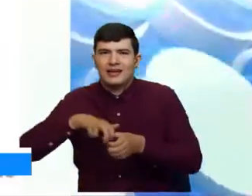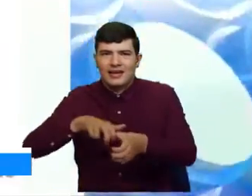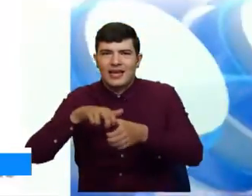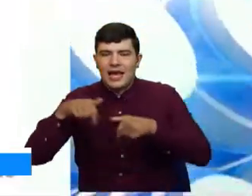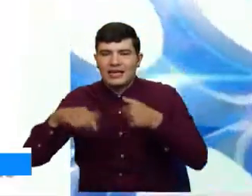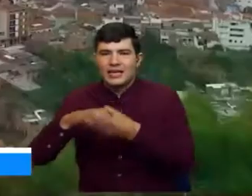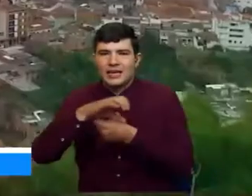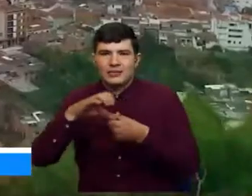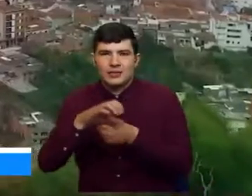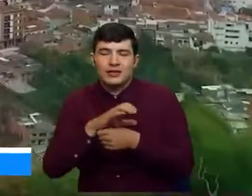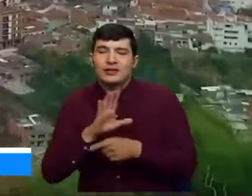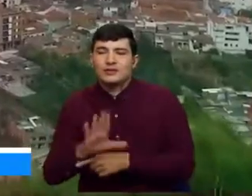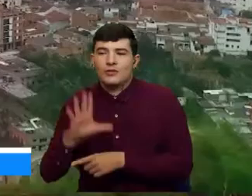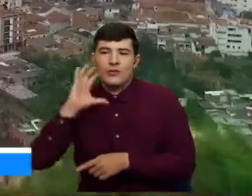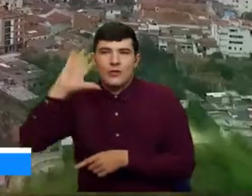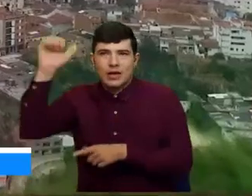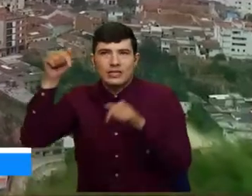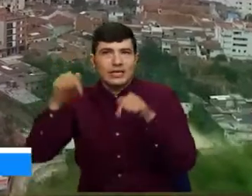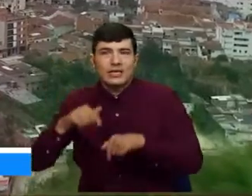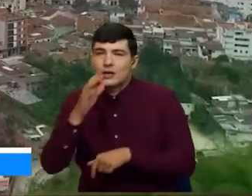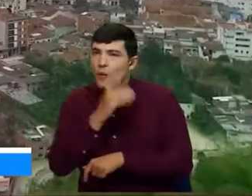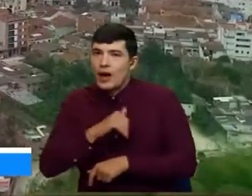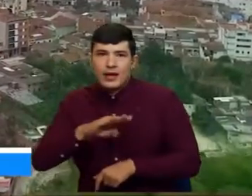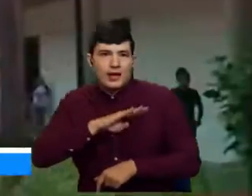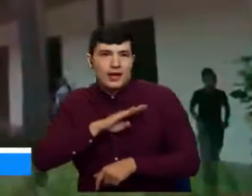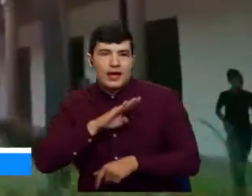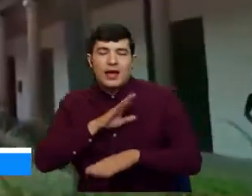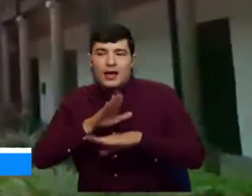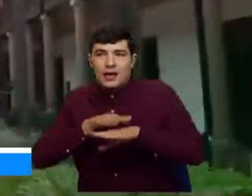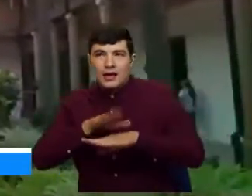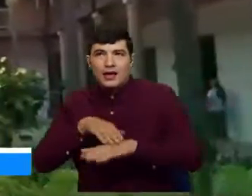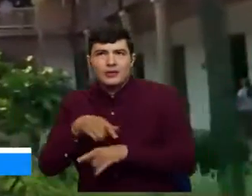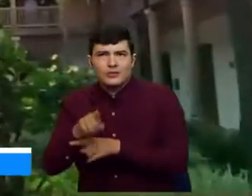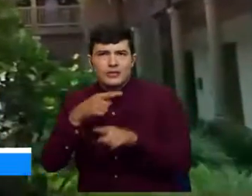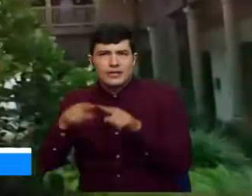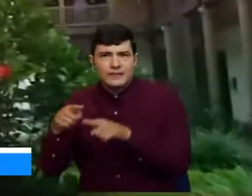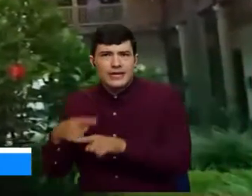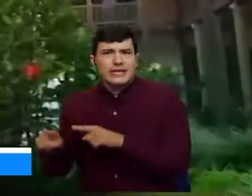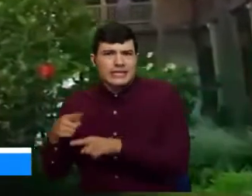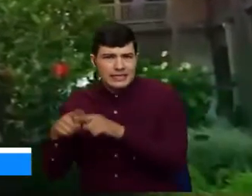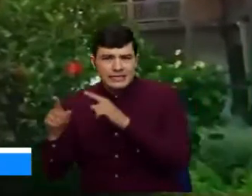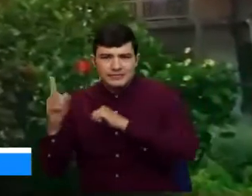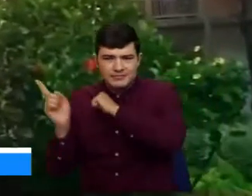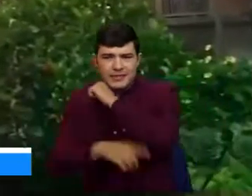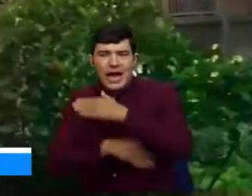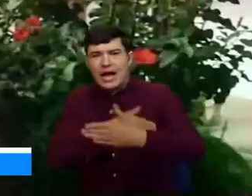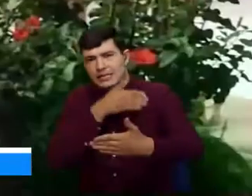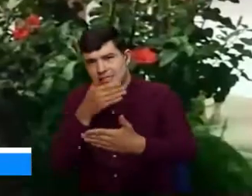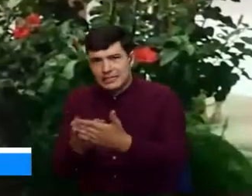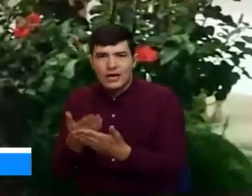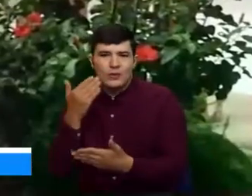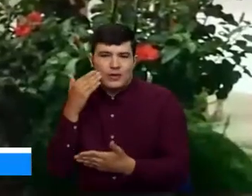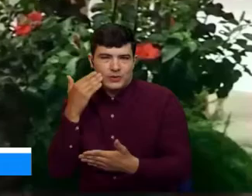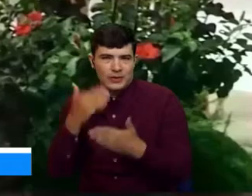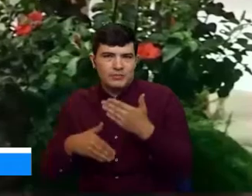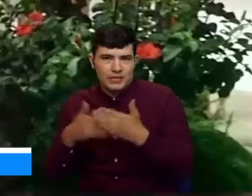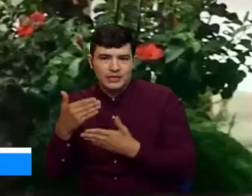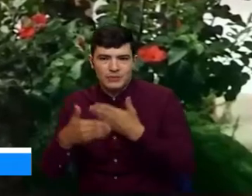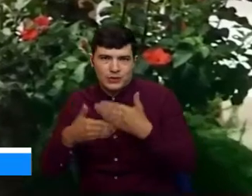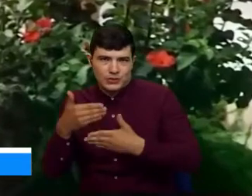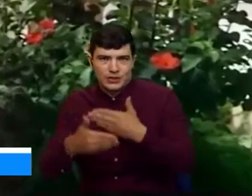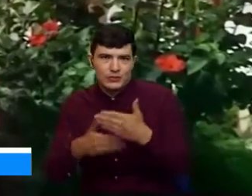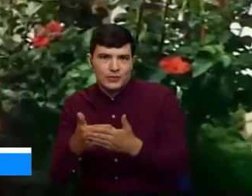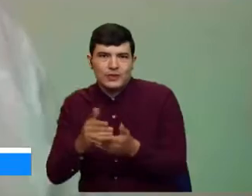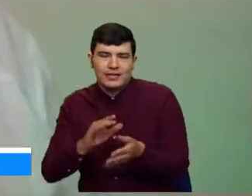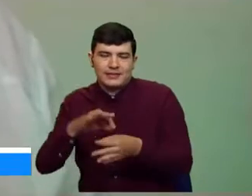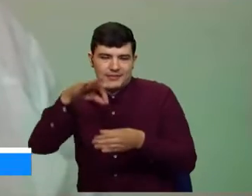la ciudad. Ocaña queda sin mandatario titular y se avizora una serie de encargos hasta culminar el periodo constitucional de gobierno. En